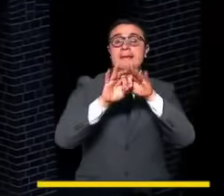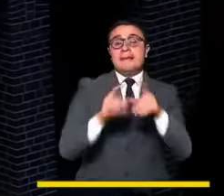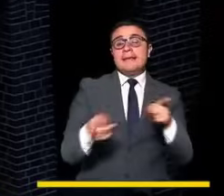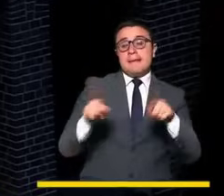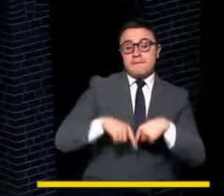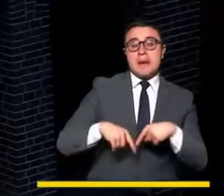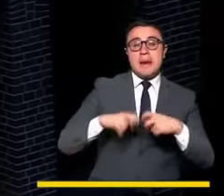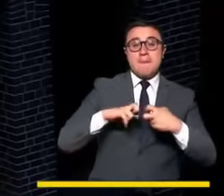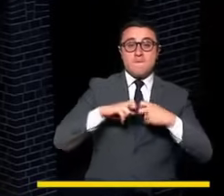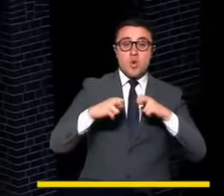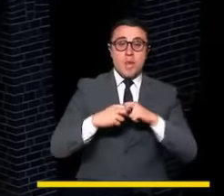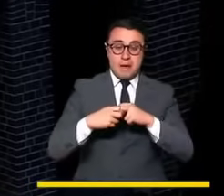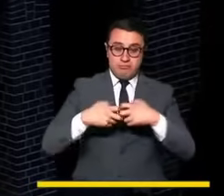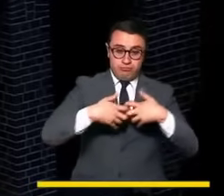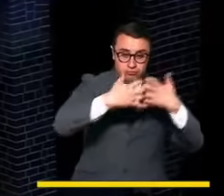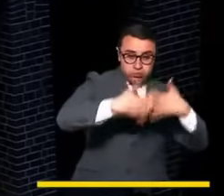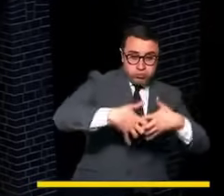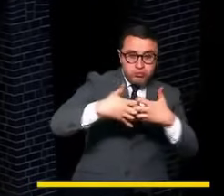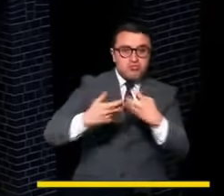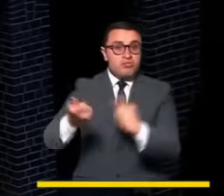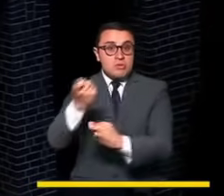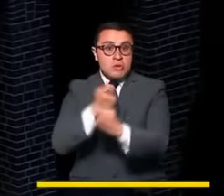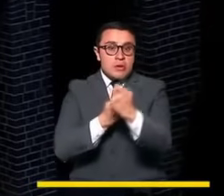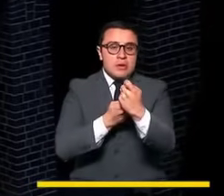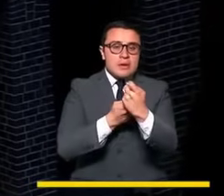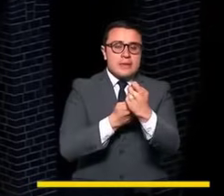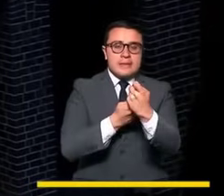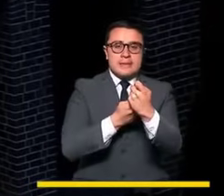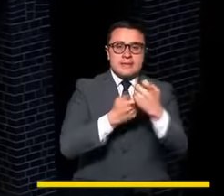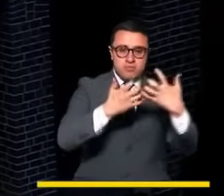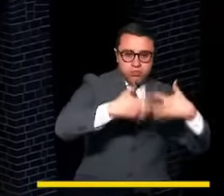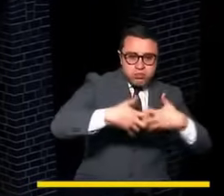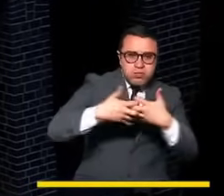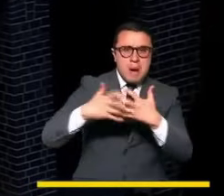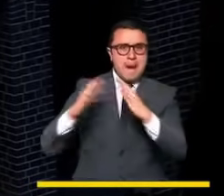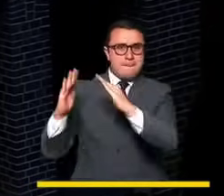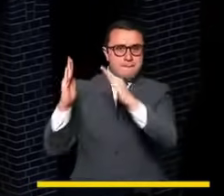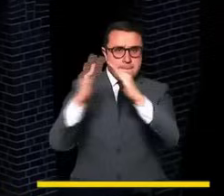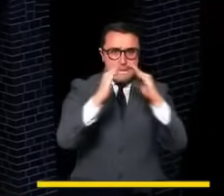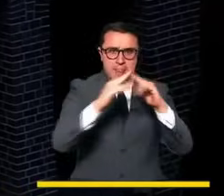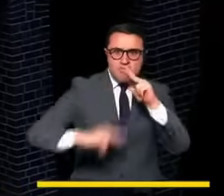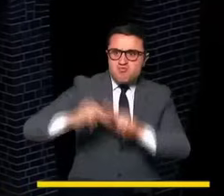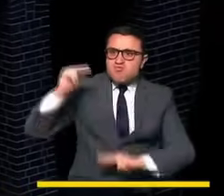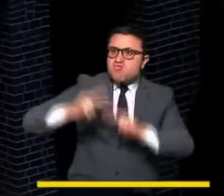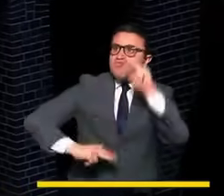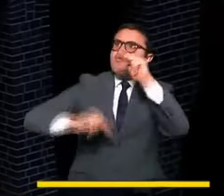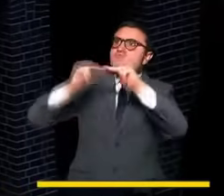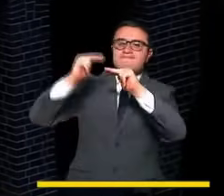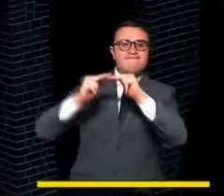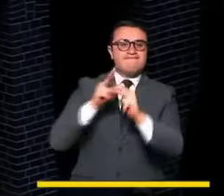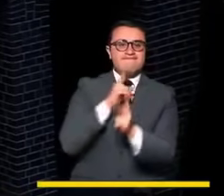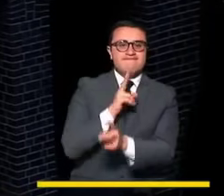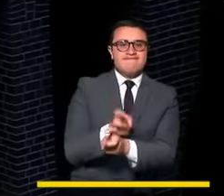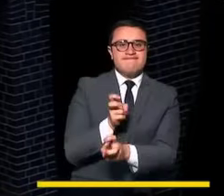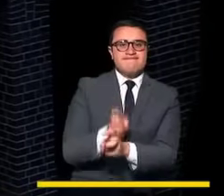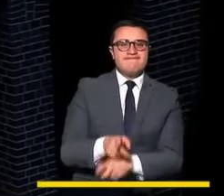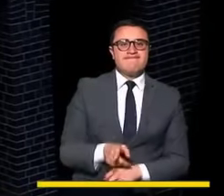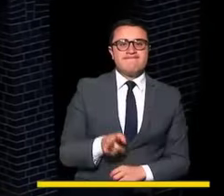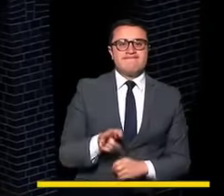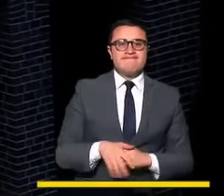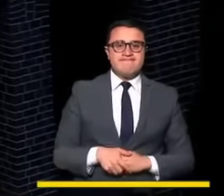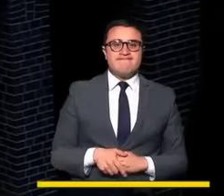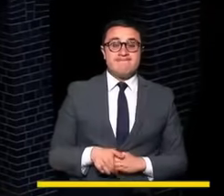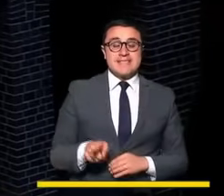en industria y comercio y vivienda. Allí está el núcleo de la